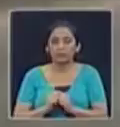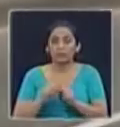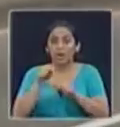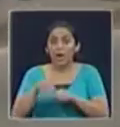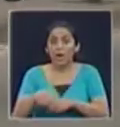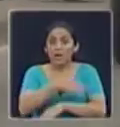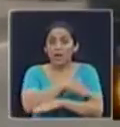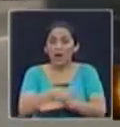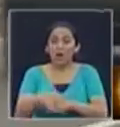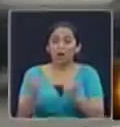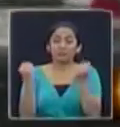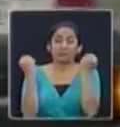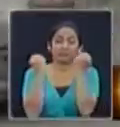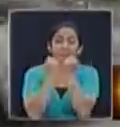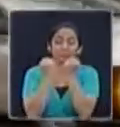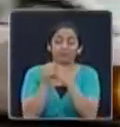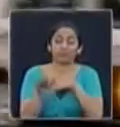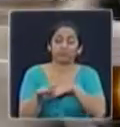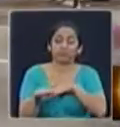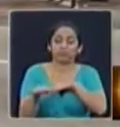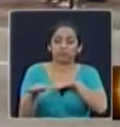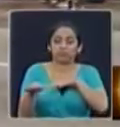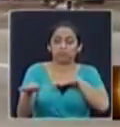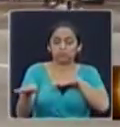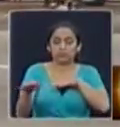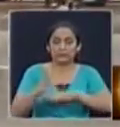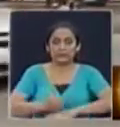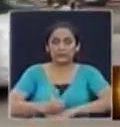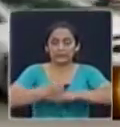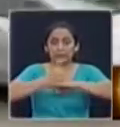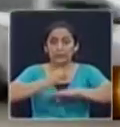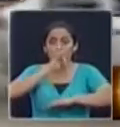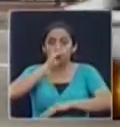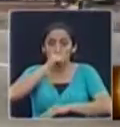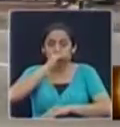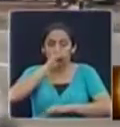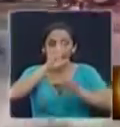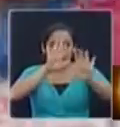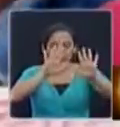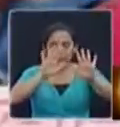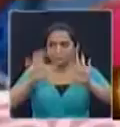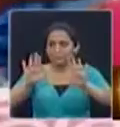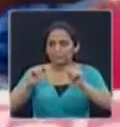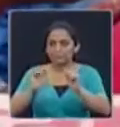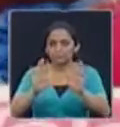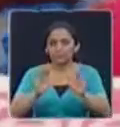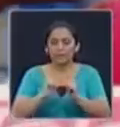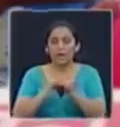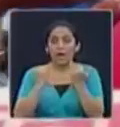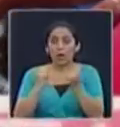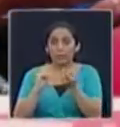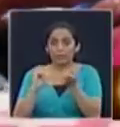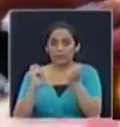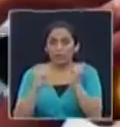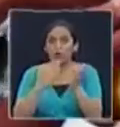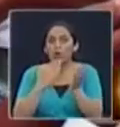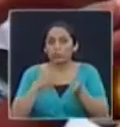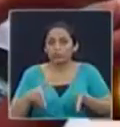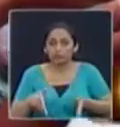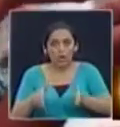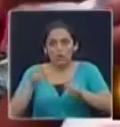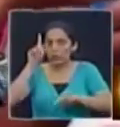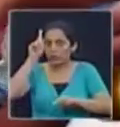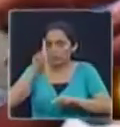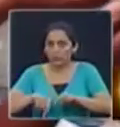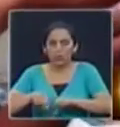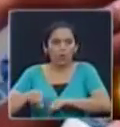que generó en la zona el accidente, la Autoridad de Tránsito Municipal adoptó medidas. El otro carril lo vamos a habilitar en